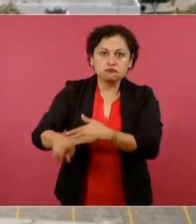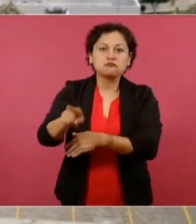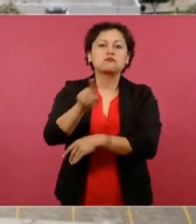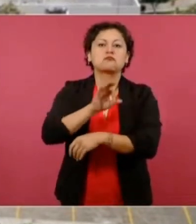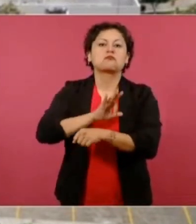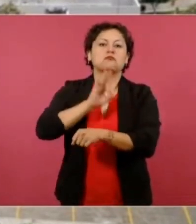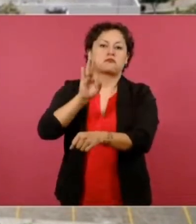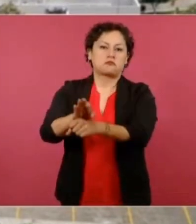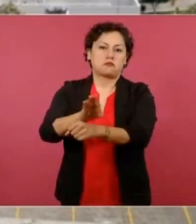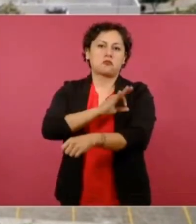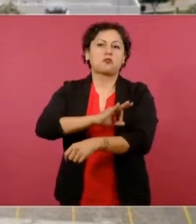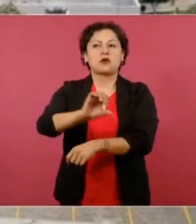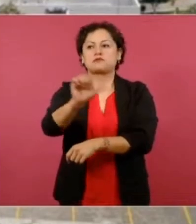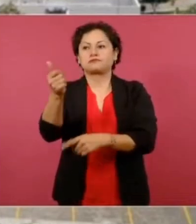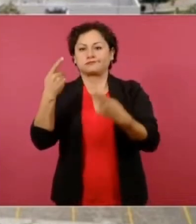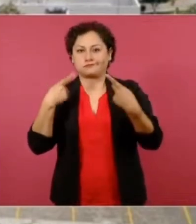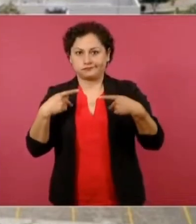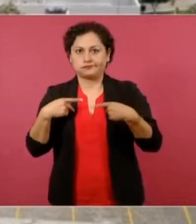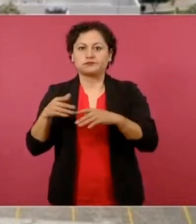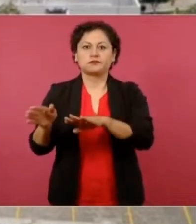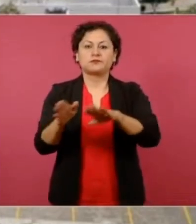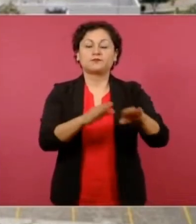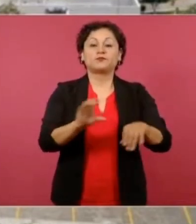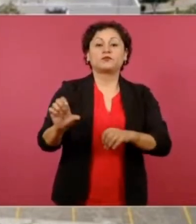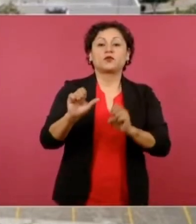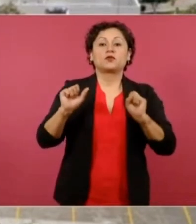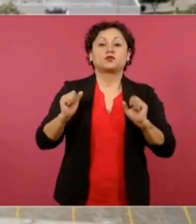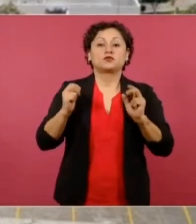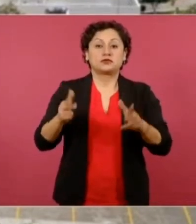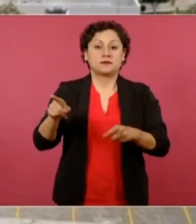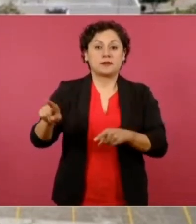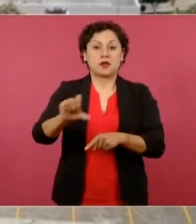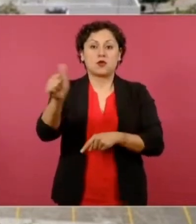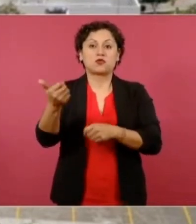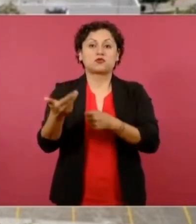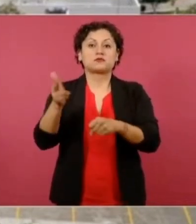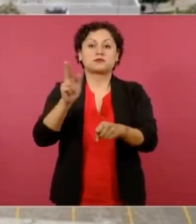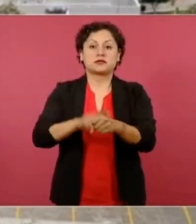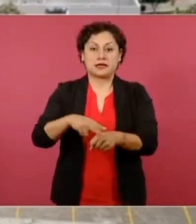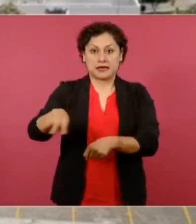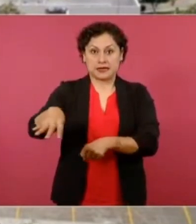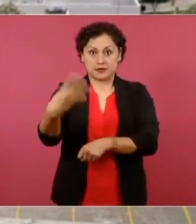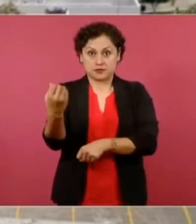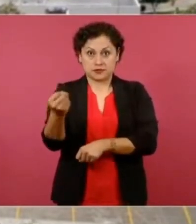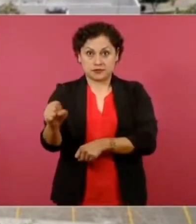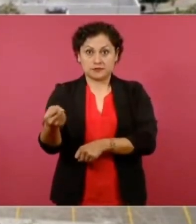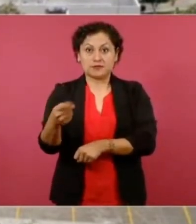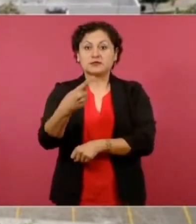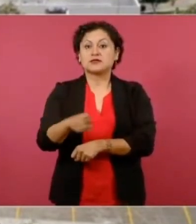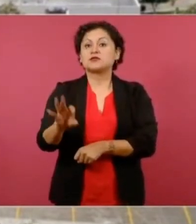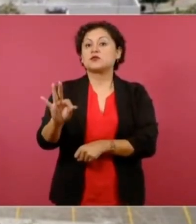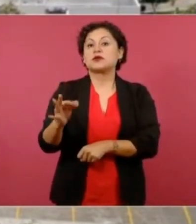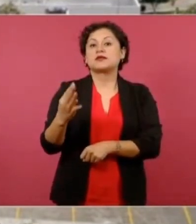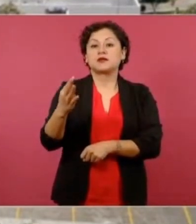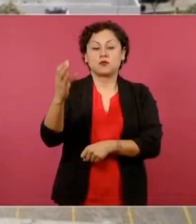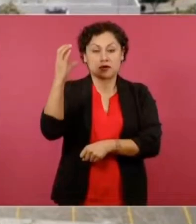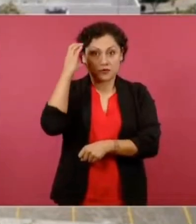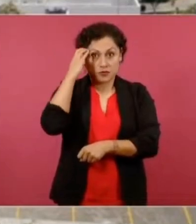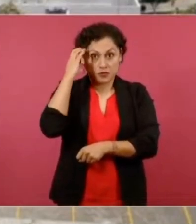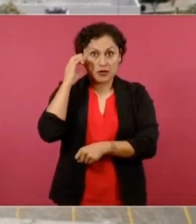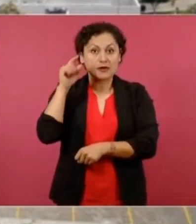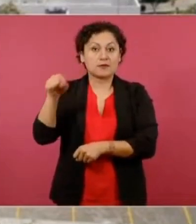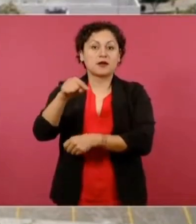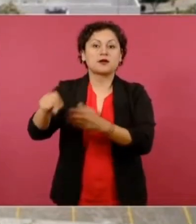social. También allá en Chiapas se está concluyendo el Hospital 14 de septiembre de 144 camas del Seguro Social en